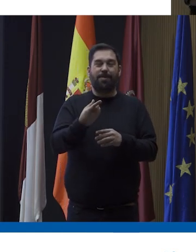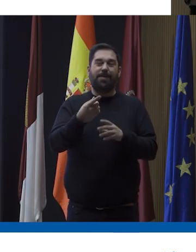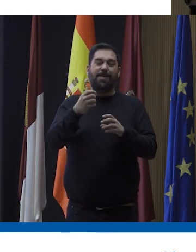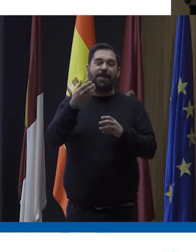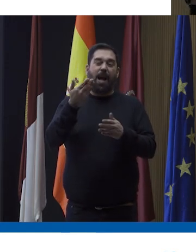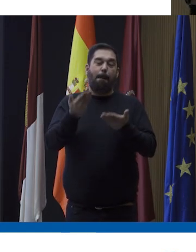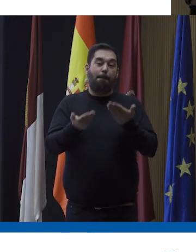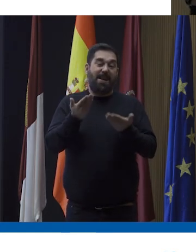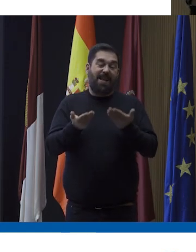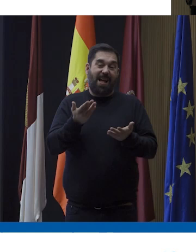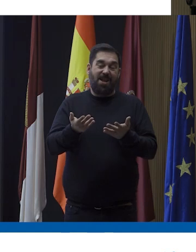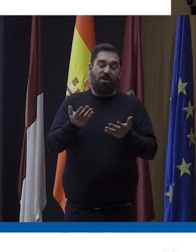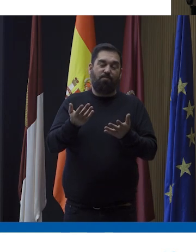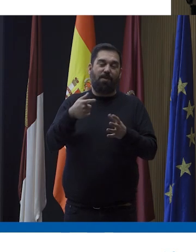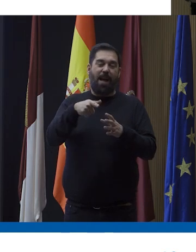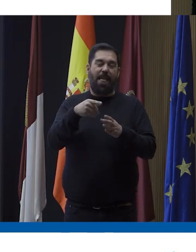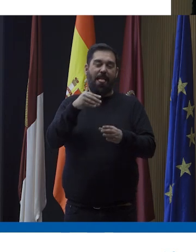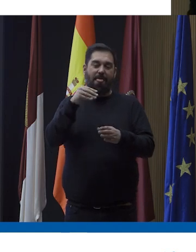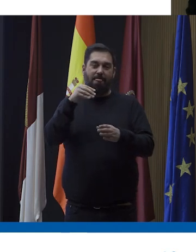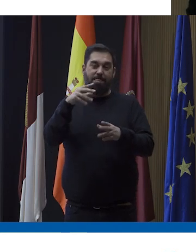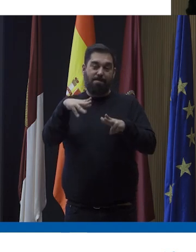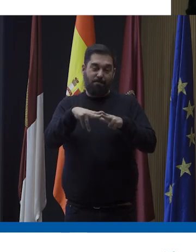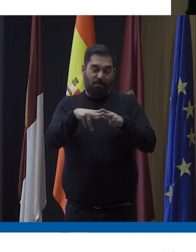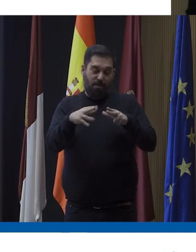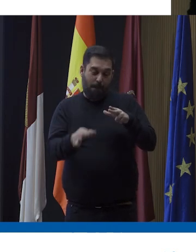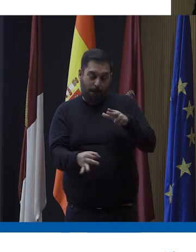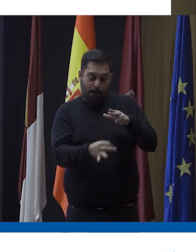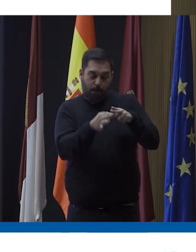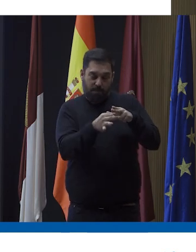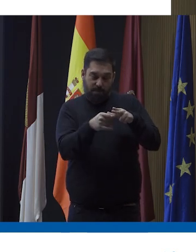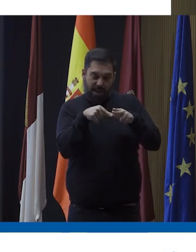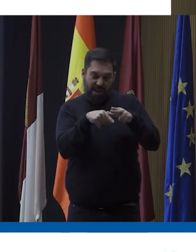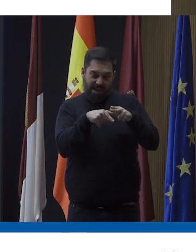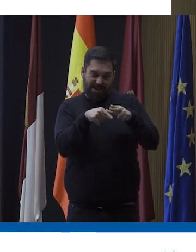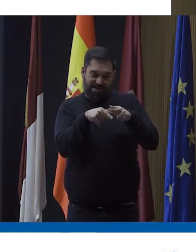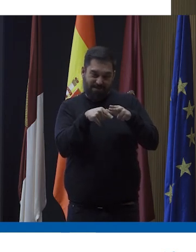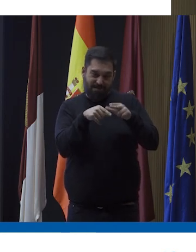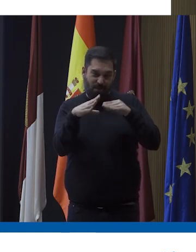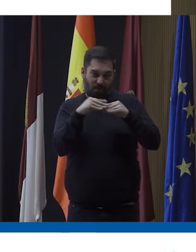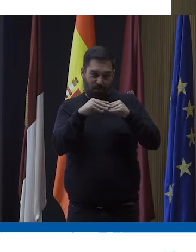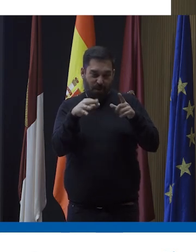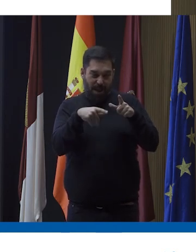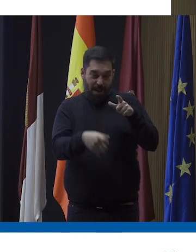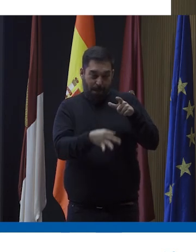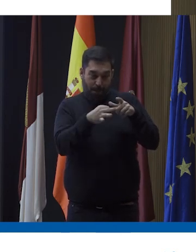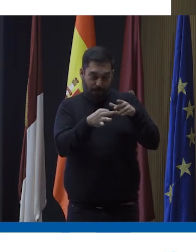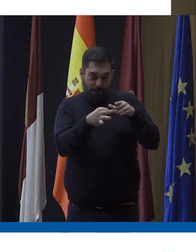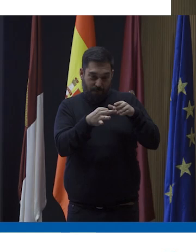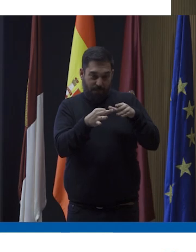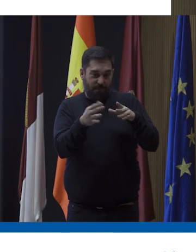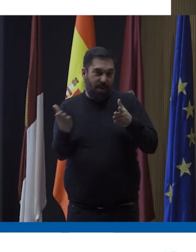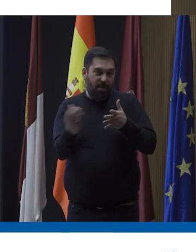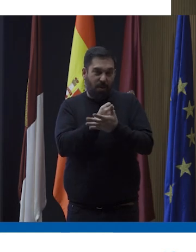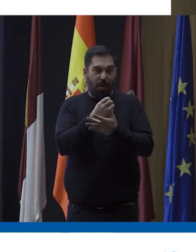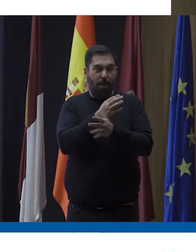que se introducen en la vagina y la paciente pues los lleva y todo está en su sitio, ¿vale? Con unos